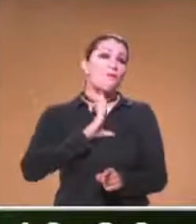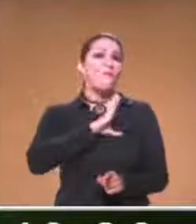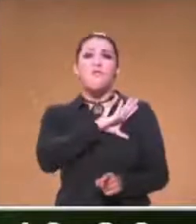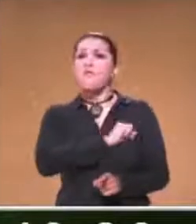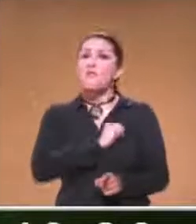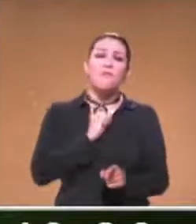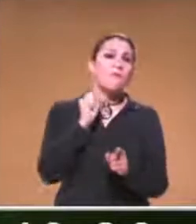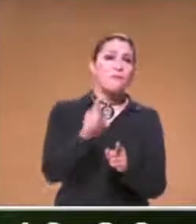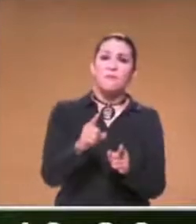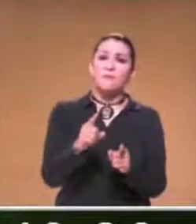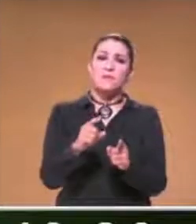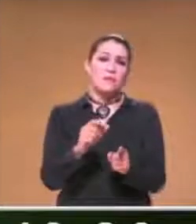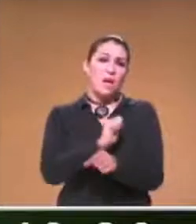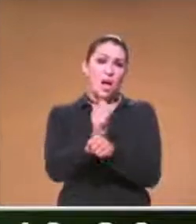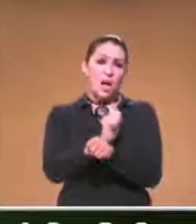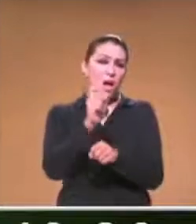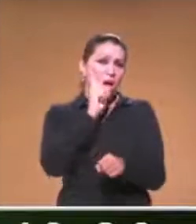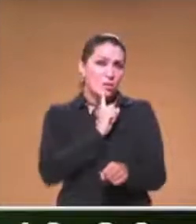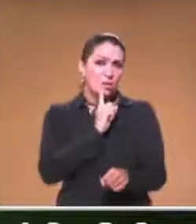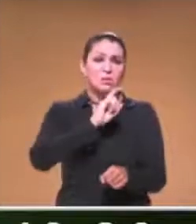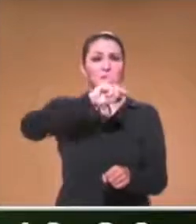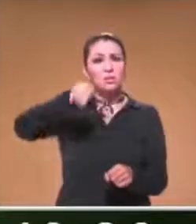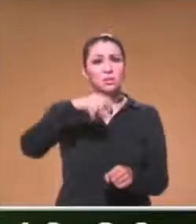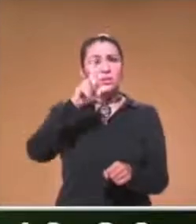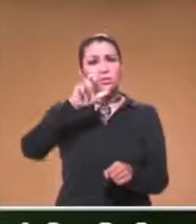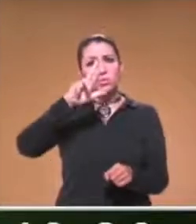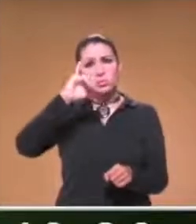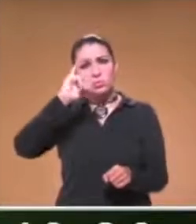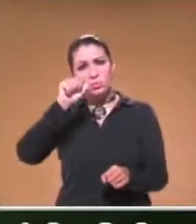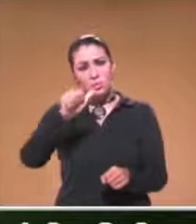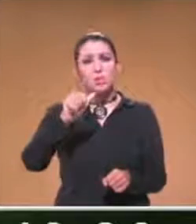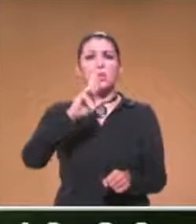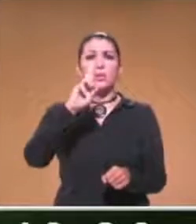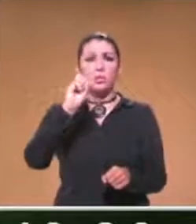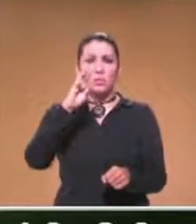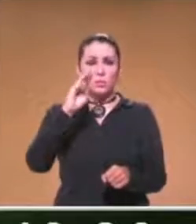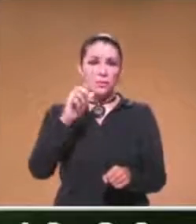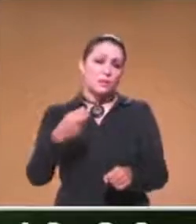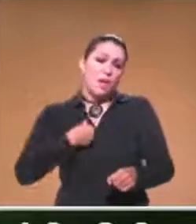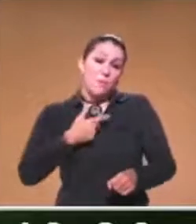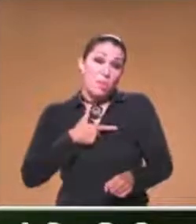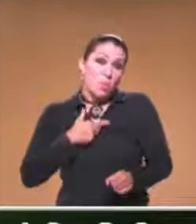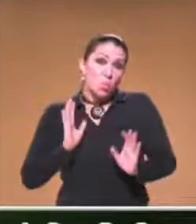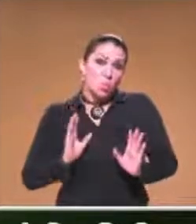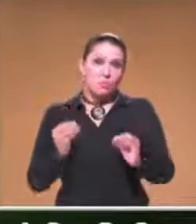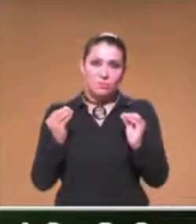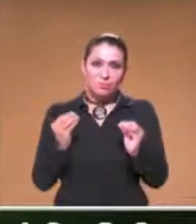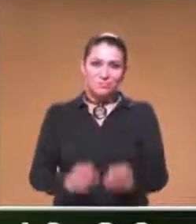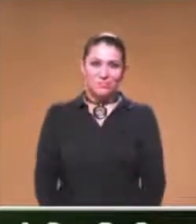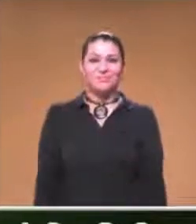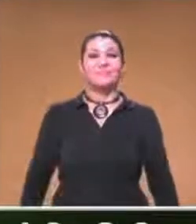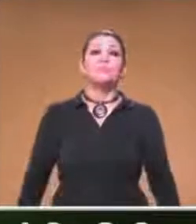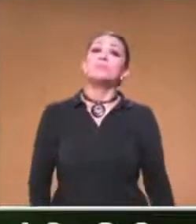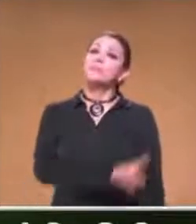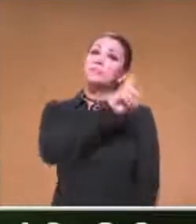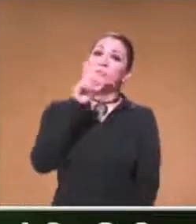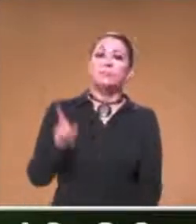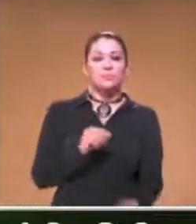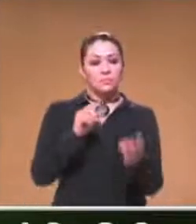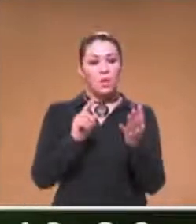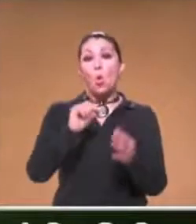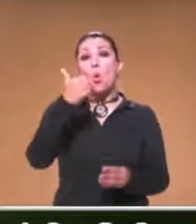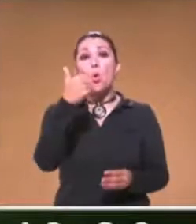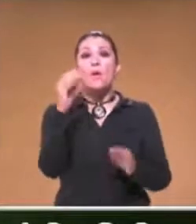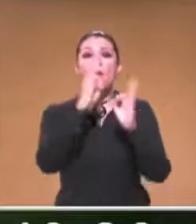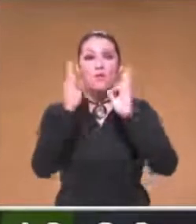is Julia Roberts. Mi actriz favorita es Julia Roberts. Después encontramos una